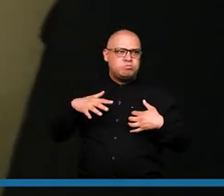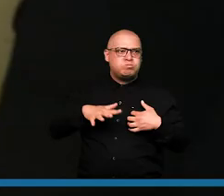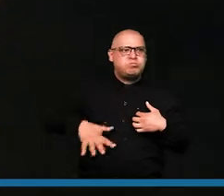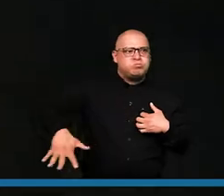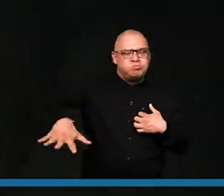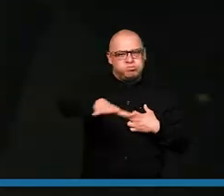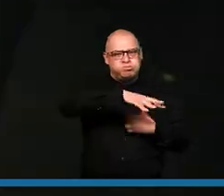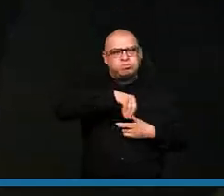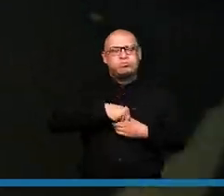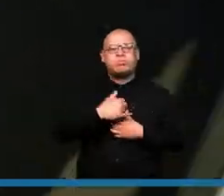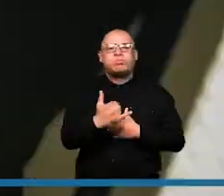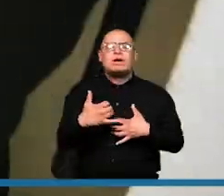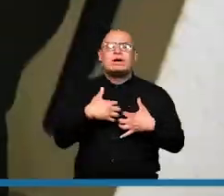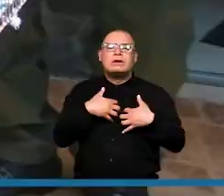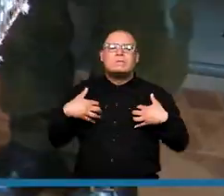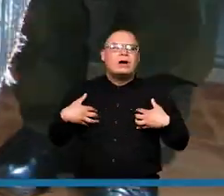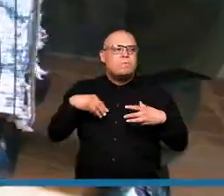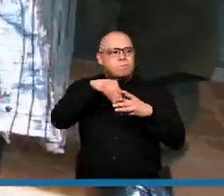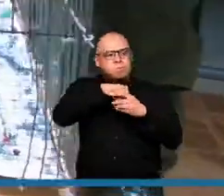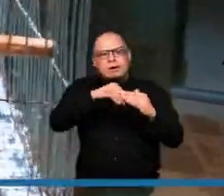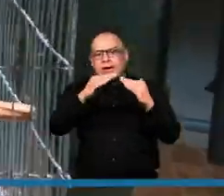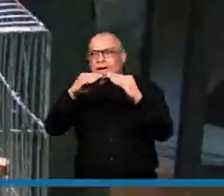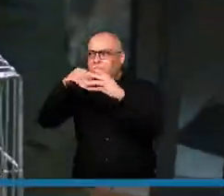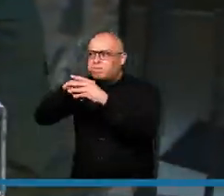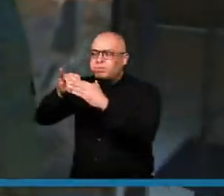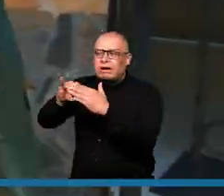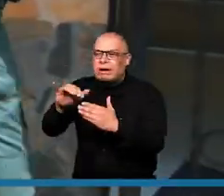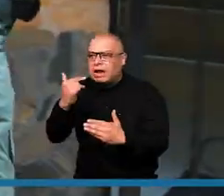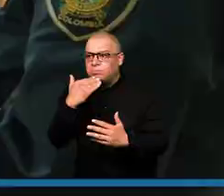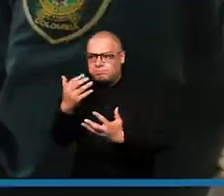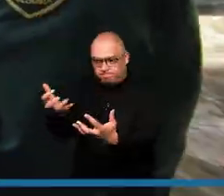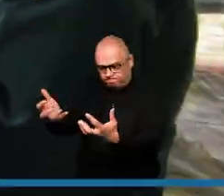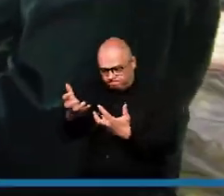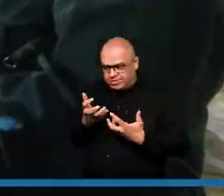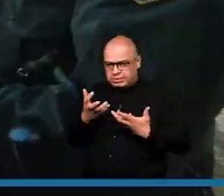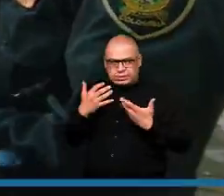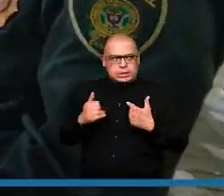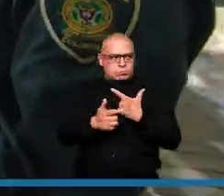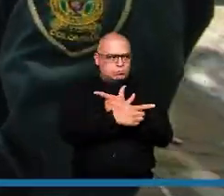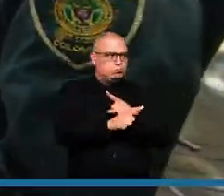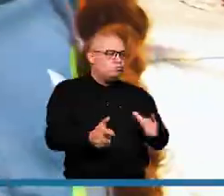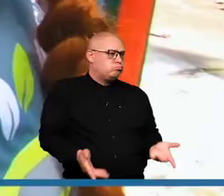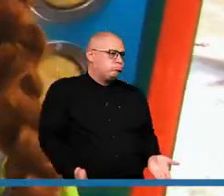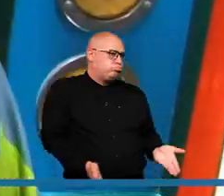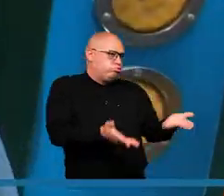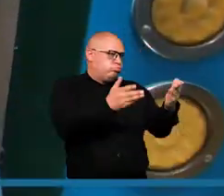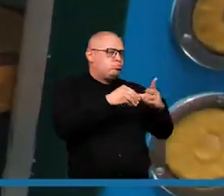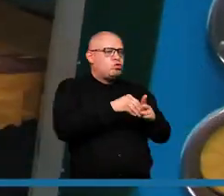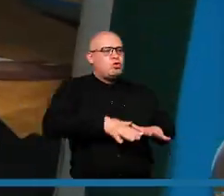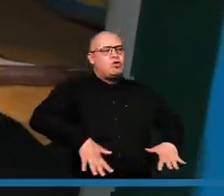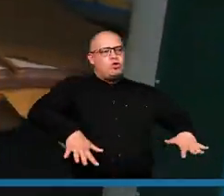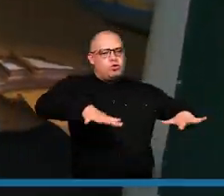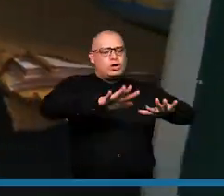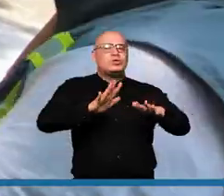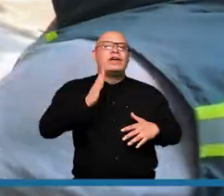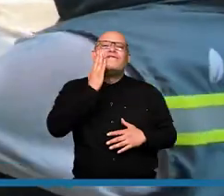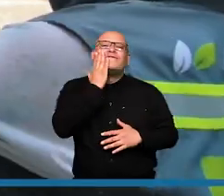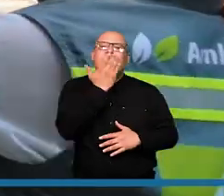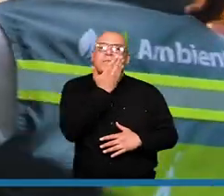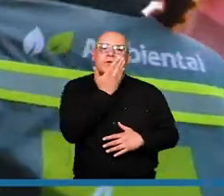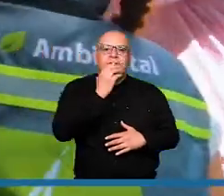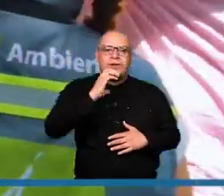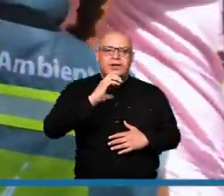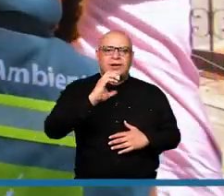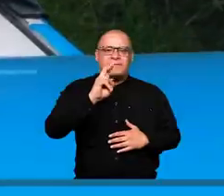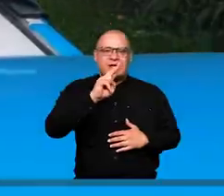fauna silvestre que se encuentran en cautiverio. Se rescata el animal y son llevados a la estación de paso que tiene el área